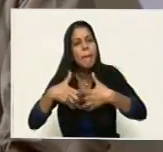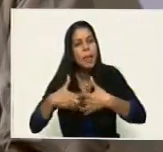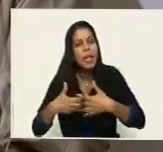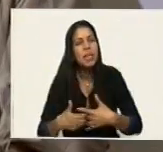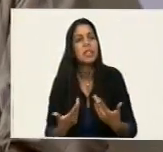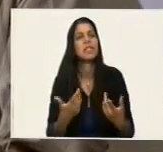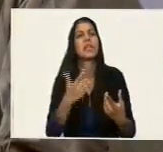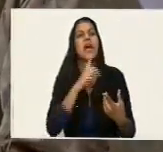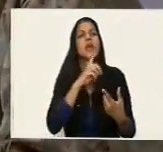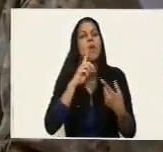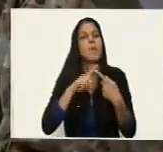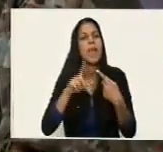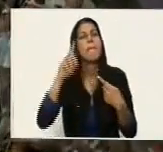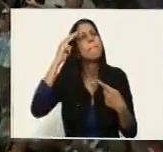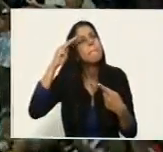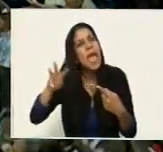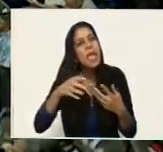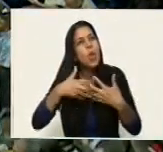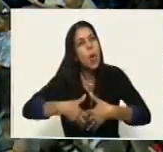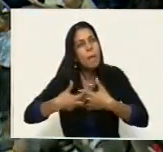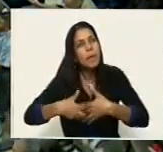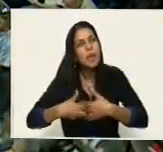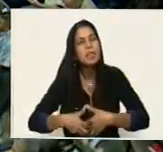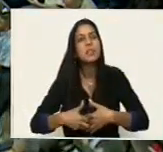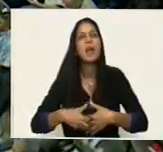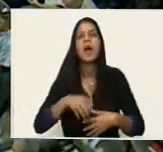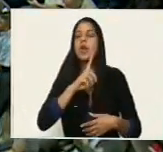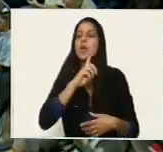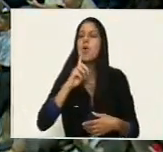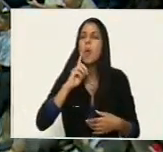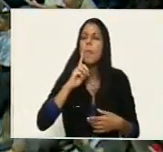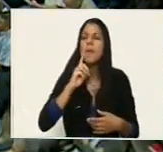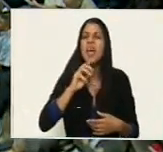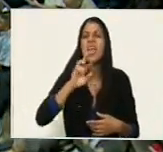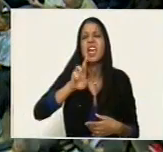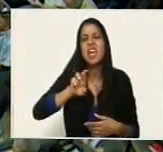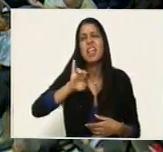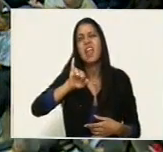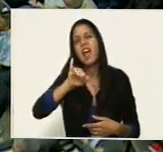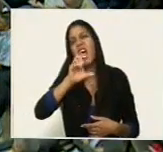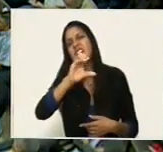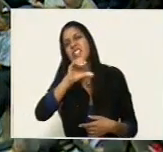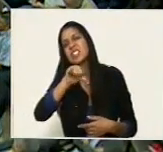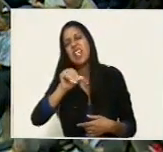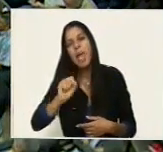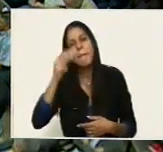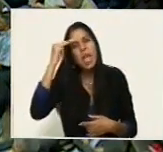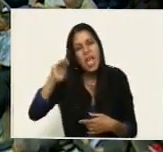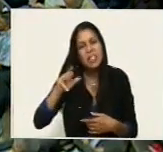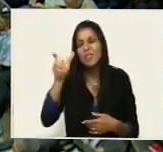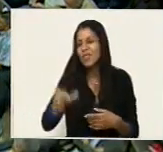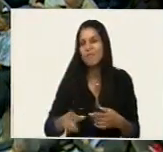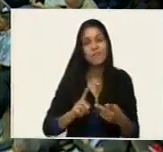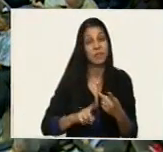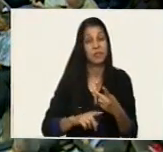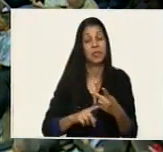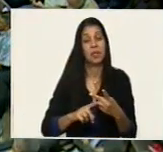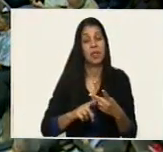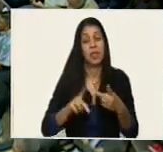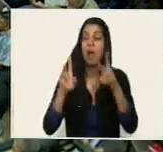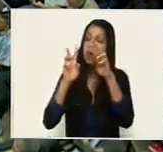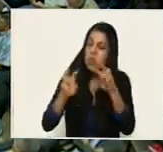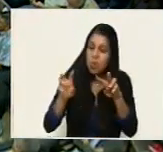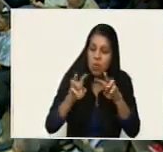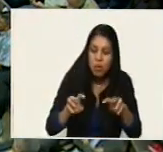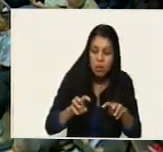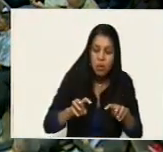el mexicano, una cosa que se llama rice and beans, mexicano también, y los que producen una harina